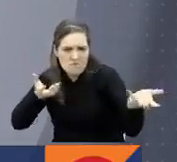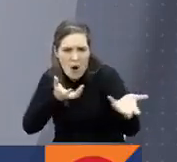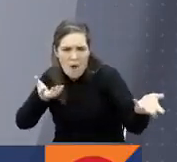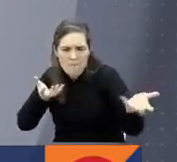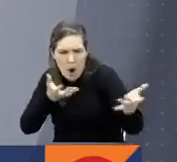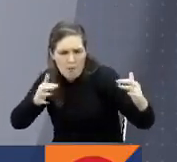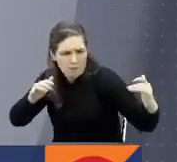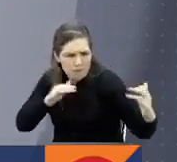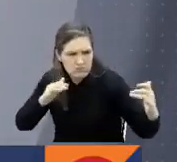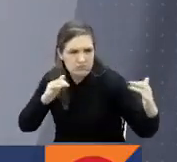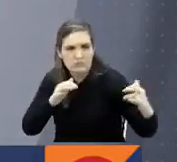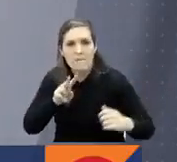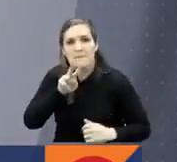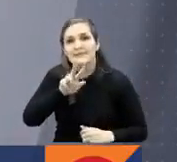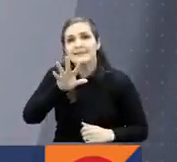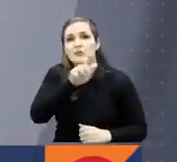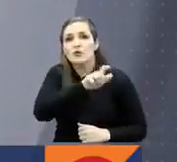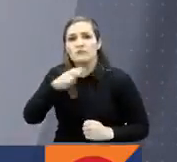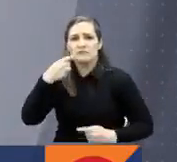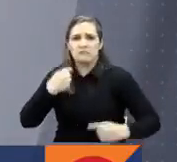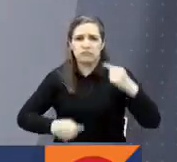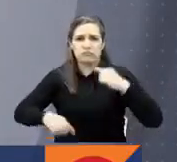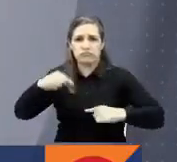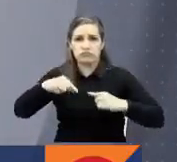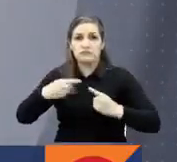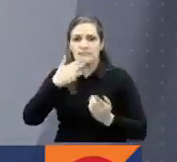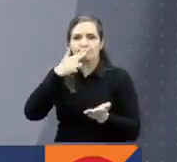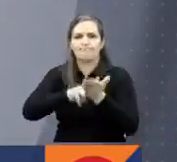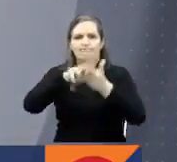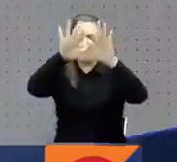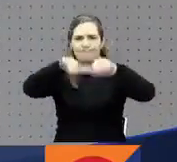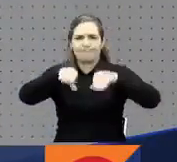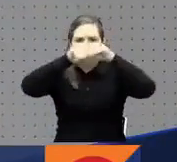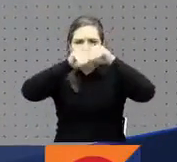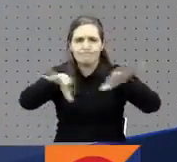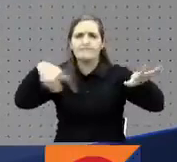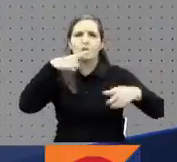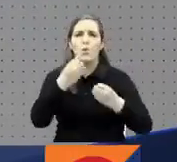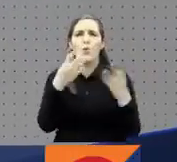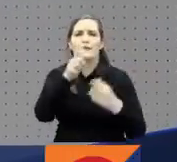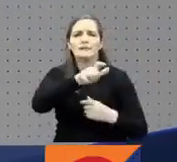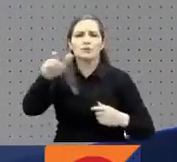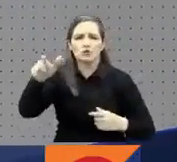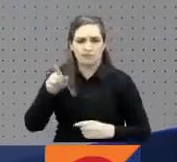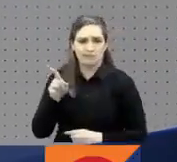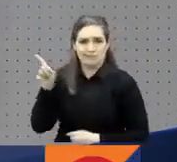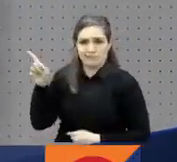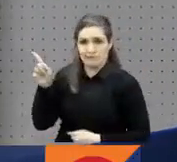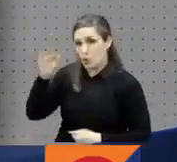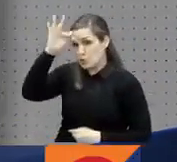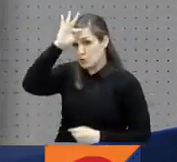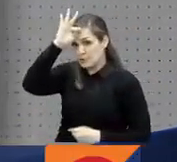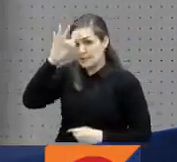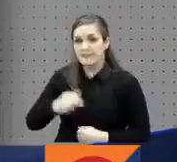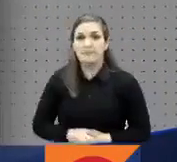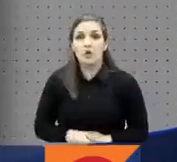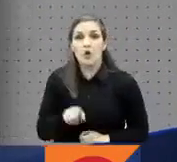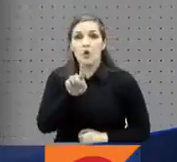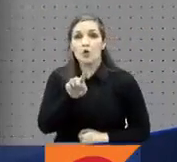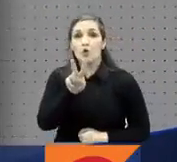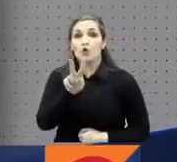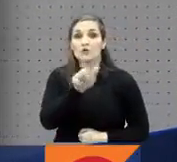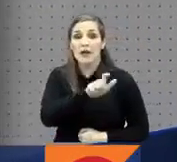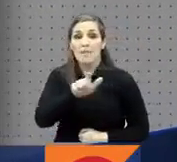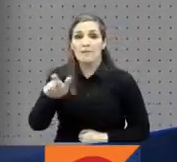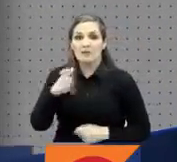25 heridos. Un comunicado de la institución reportó el estado de los pacientes. 12 pacientes han sido trasladados a entidades de mayor